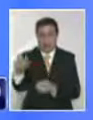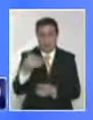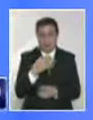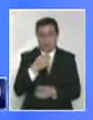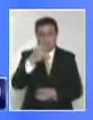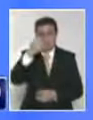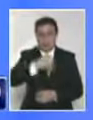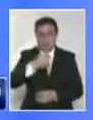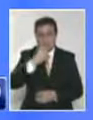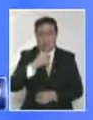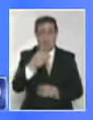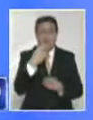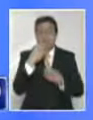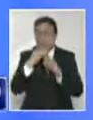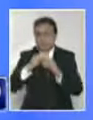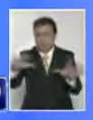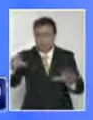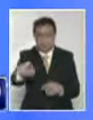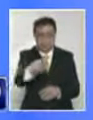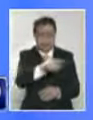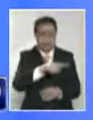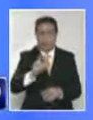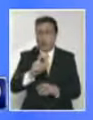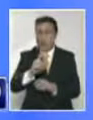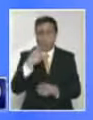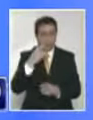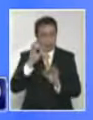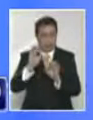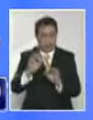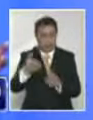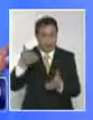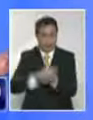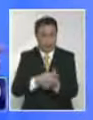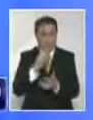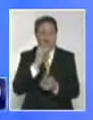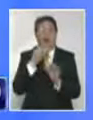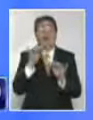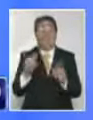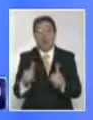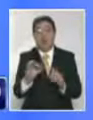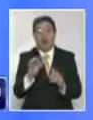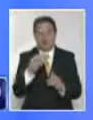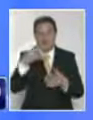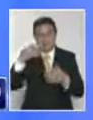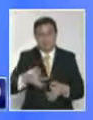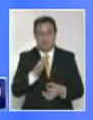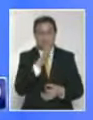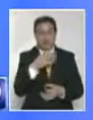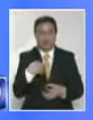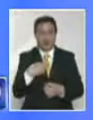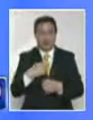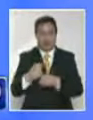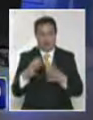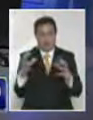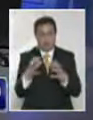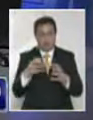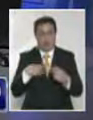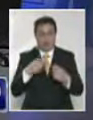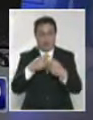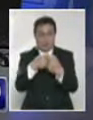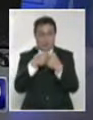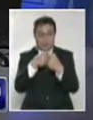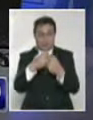y dijo, si alguien cuenta algo de esto, considérese mujer o hombre muerta. No sé si lo hacía en broma, en serio. Y yo tuve una pelea fuerte con mi editor Eduardo